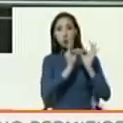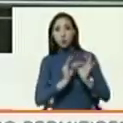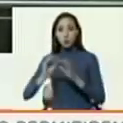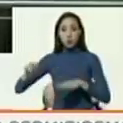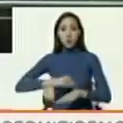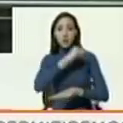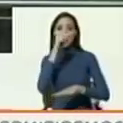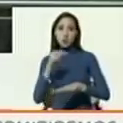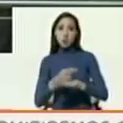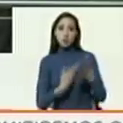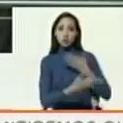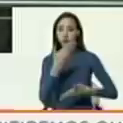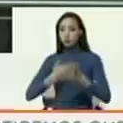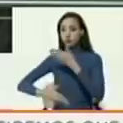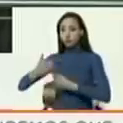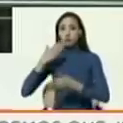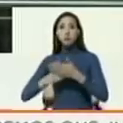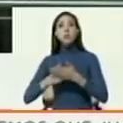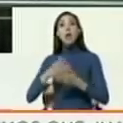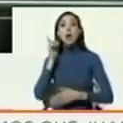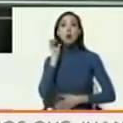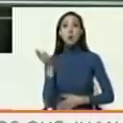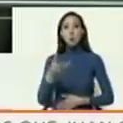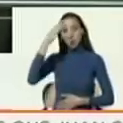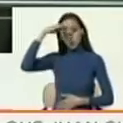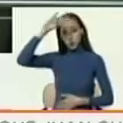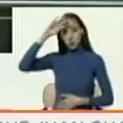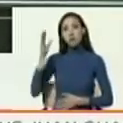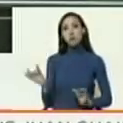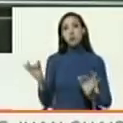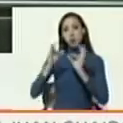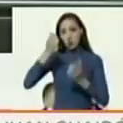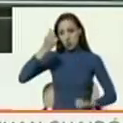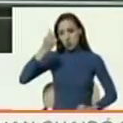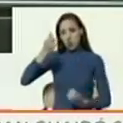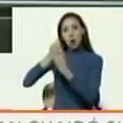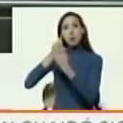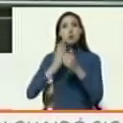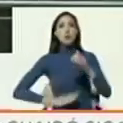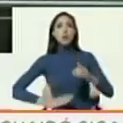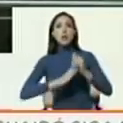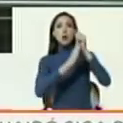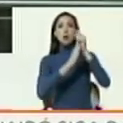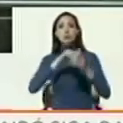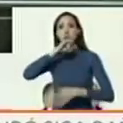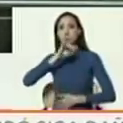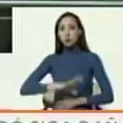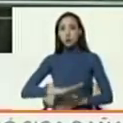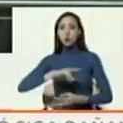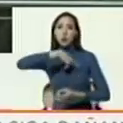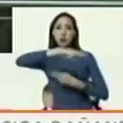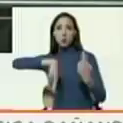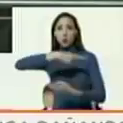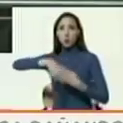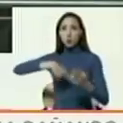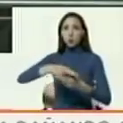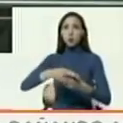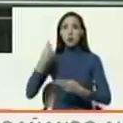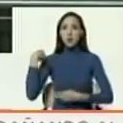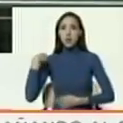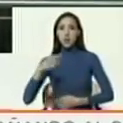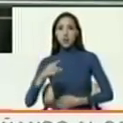arraigo compartido del pueblo cubano y ha consolidado el apoyo popular a su liderazgo y a su histórica revolución en las